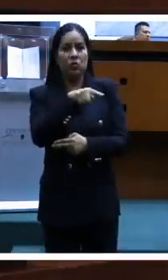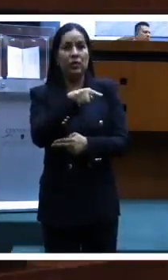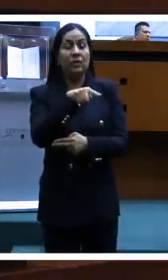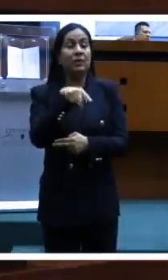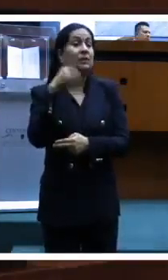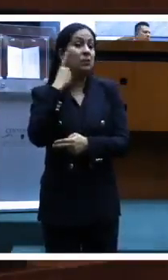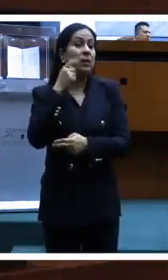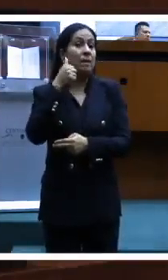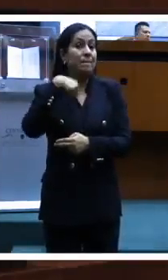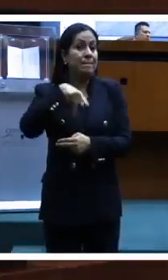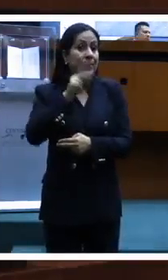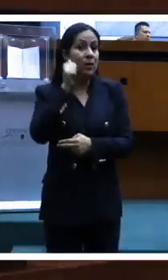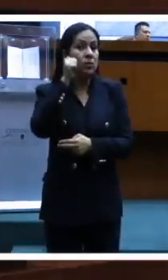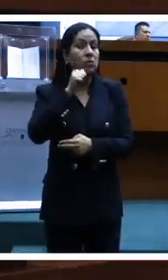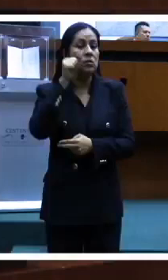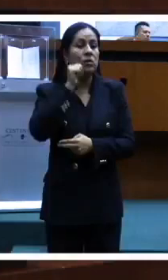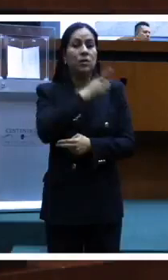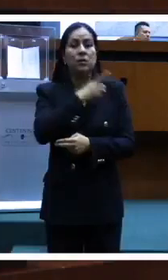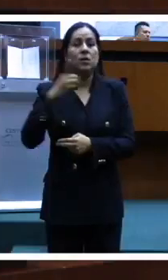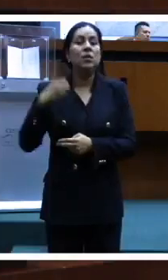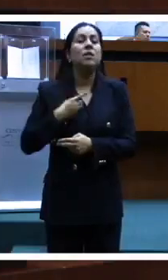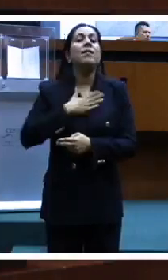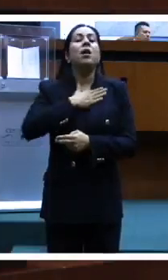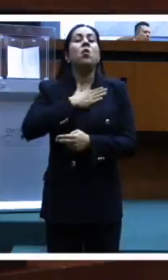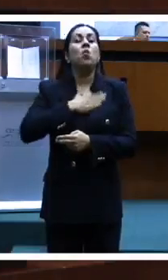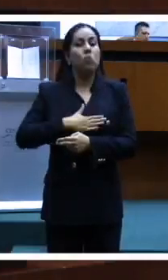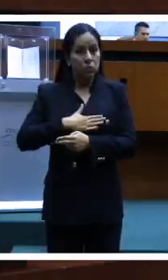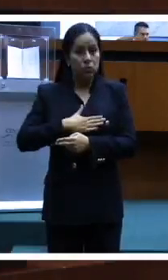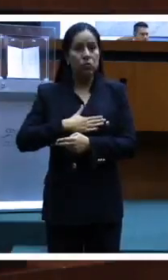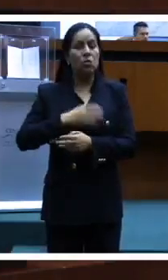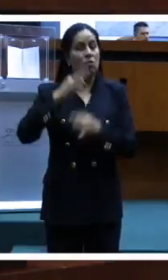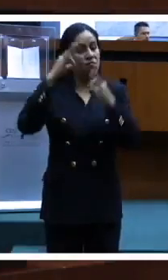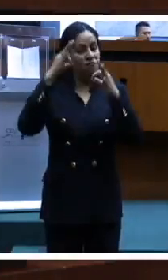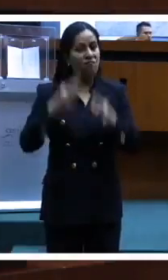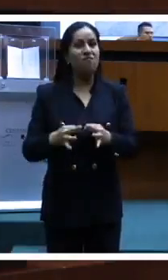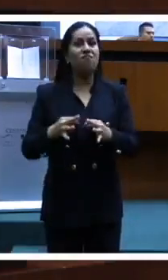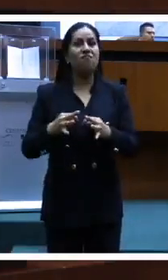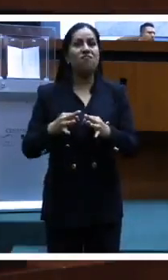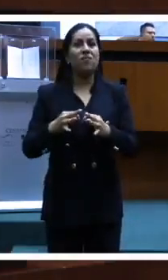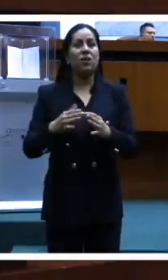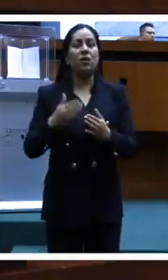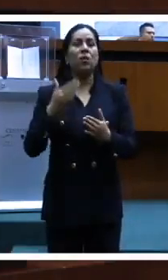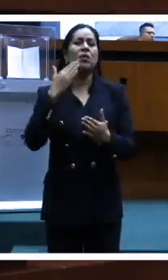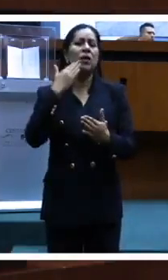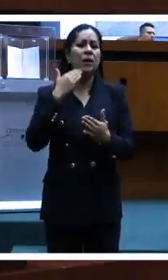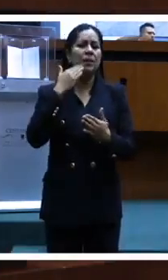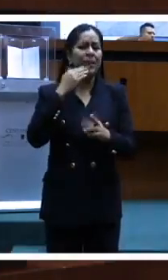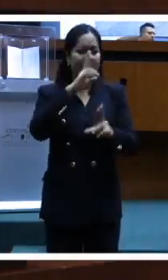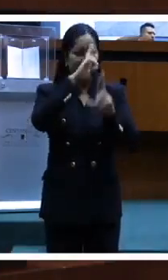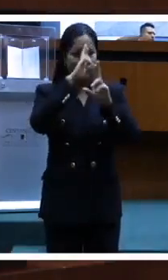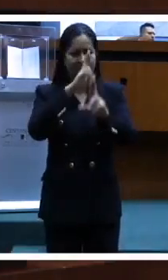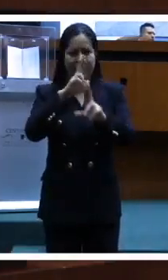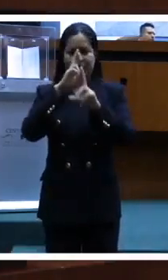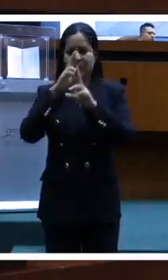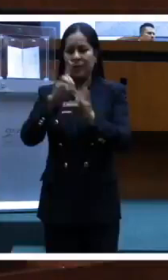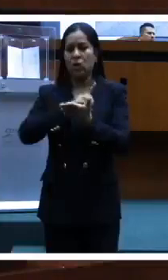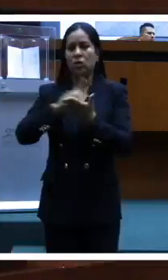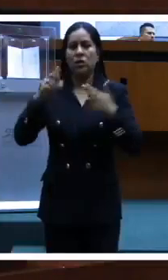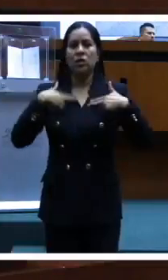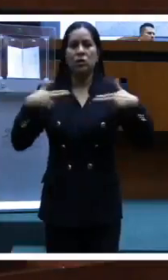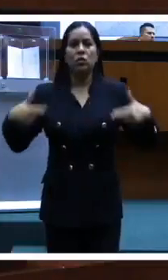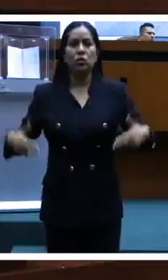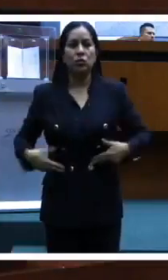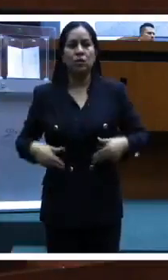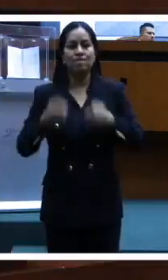Pero siempre se debe de hacer lo justo, lo correcto, con empatía, respetando los derechos humanos